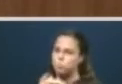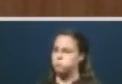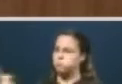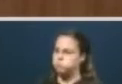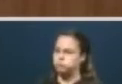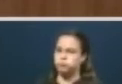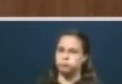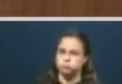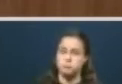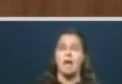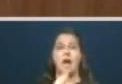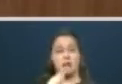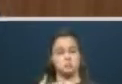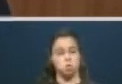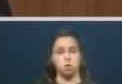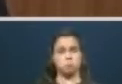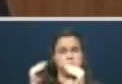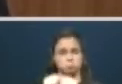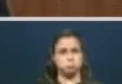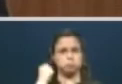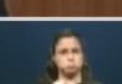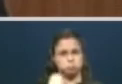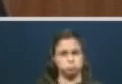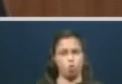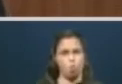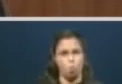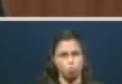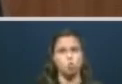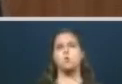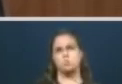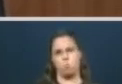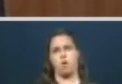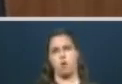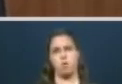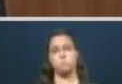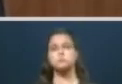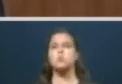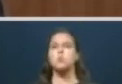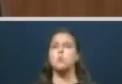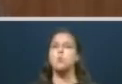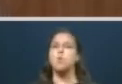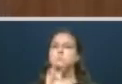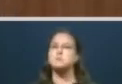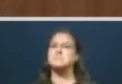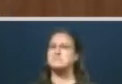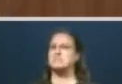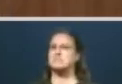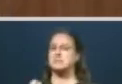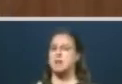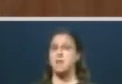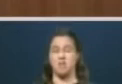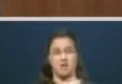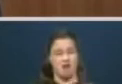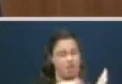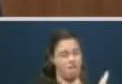coincidiendo y participando en este esfuerzo la junta considera necesario ese desarrollo